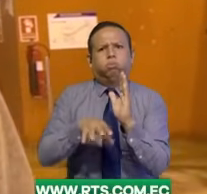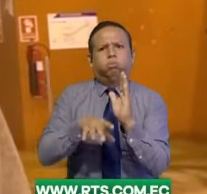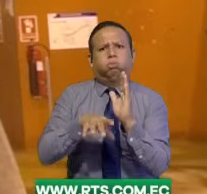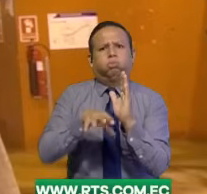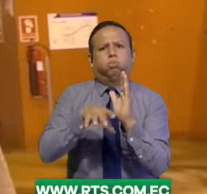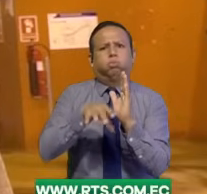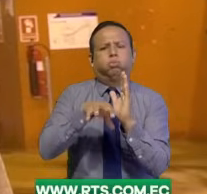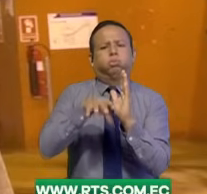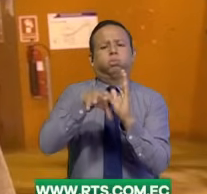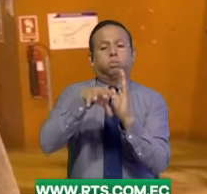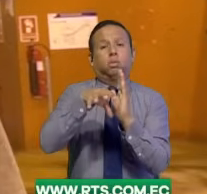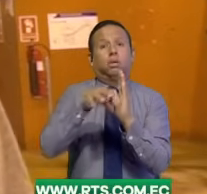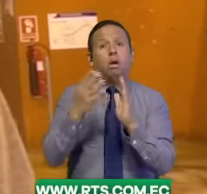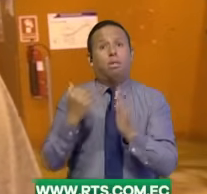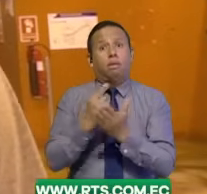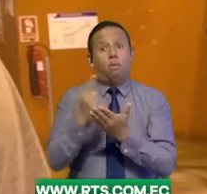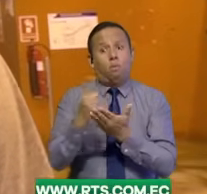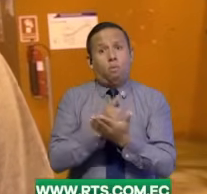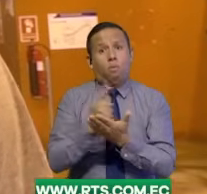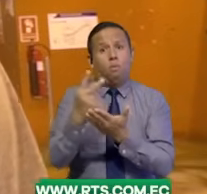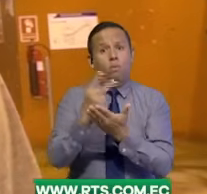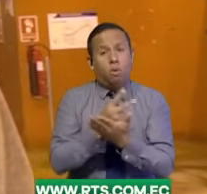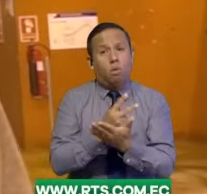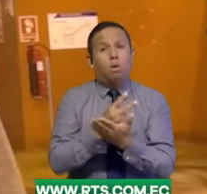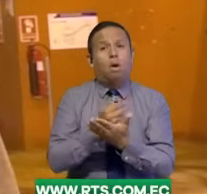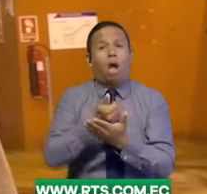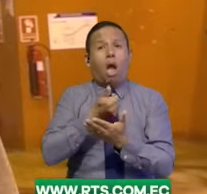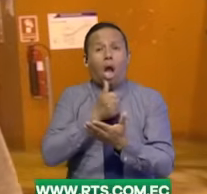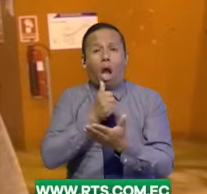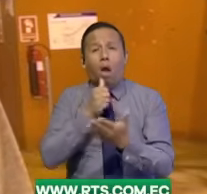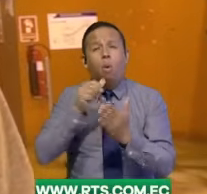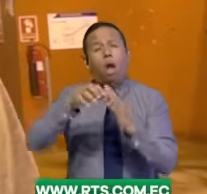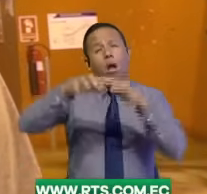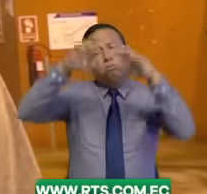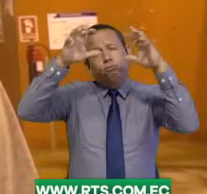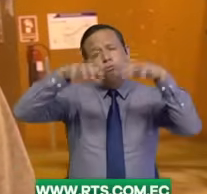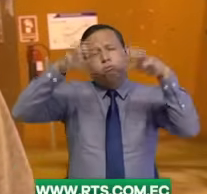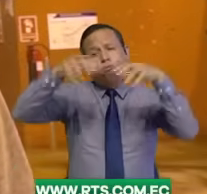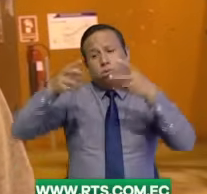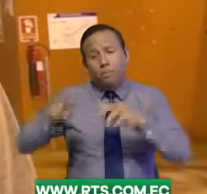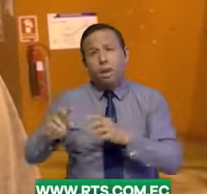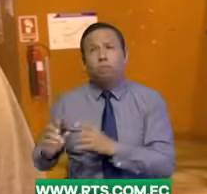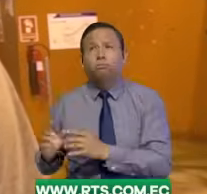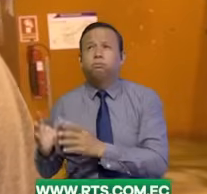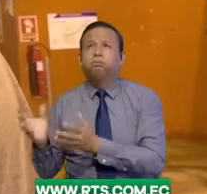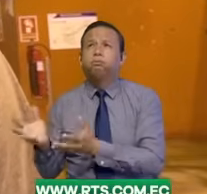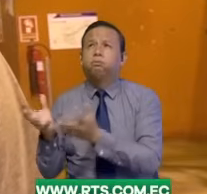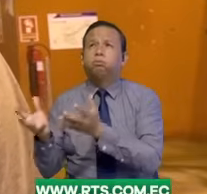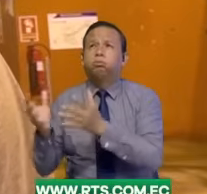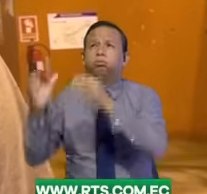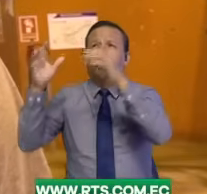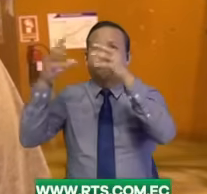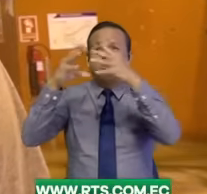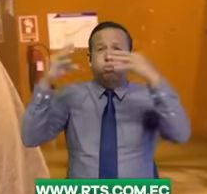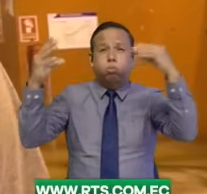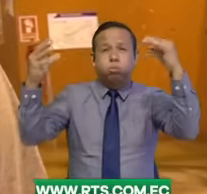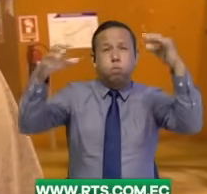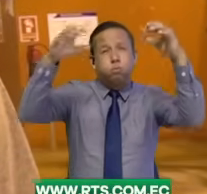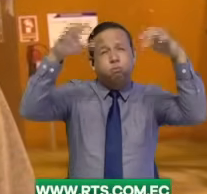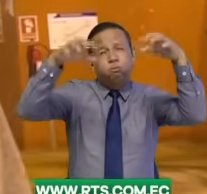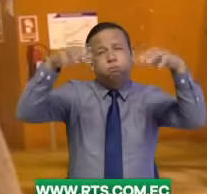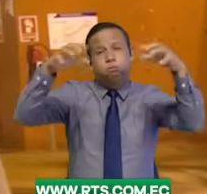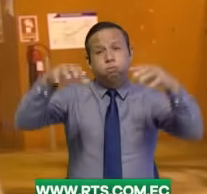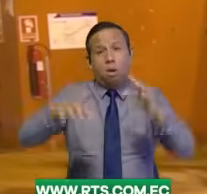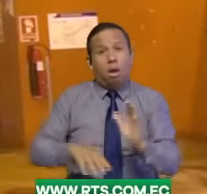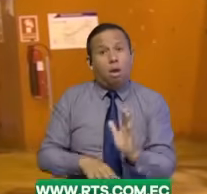dos semanas, entre la hidrología, el nivel de humedad y la estimulación de lluvias que hemos generado, se ha